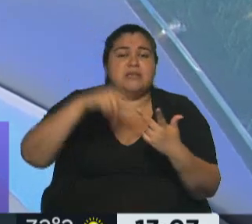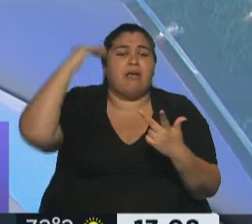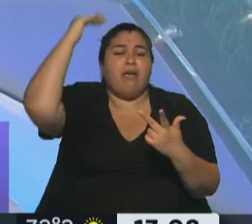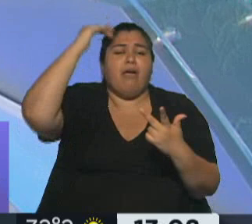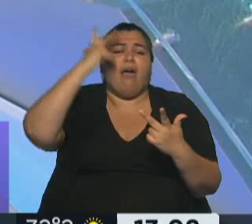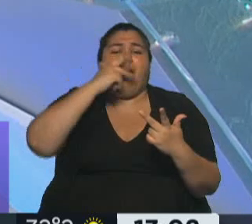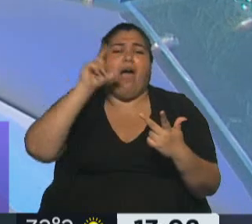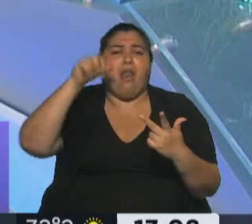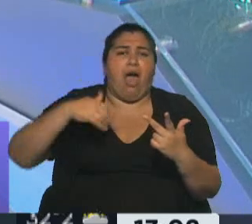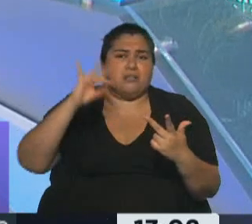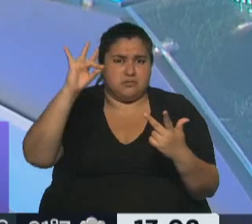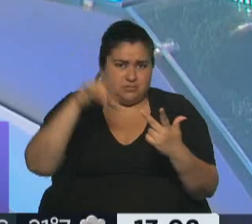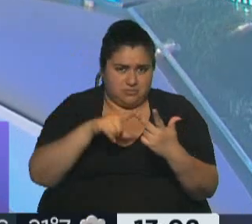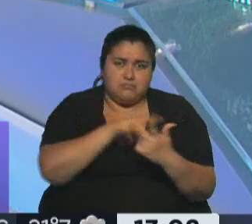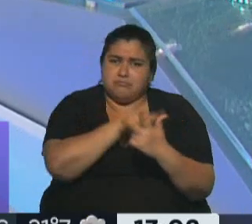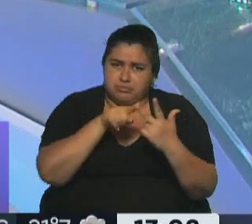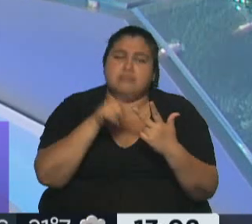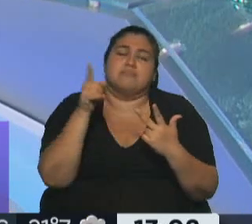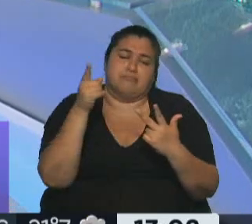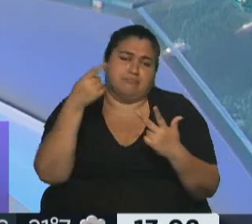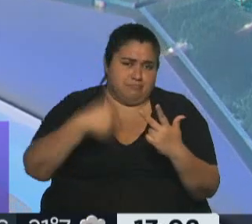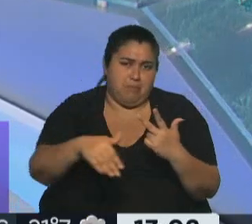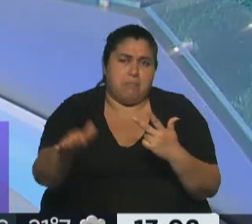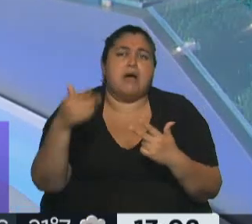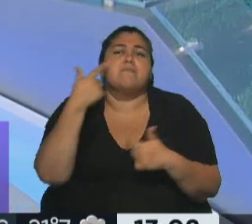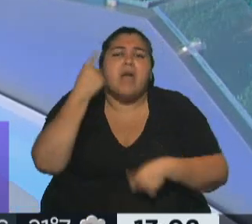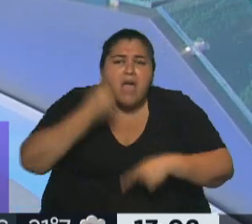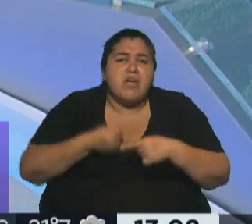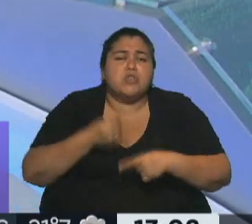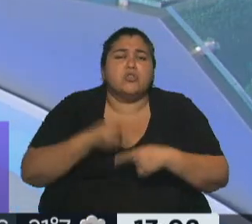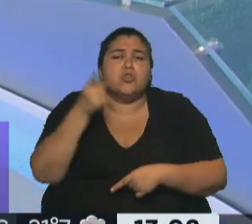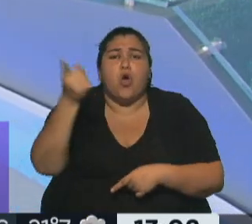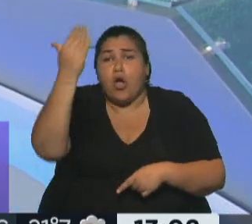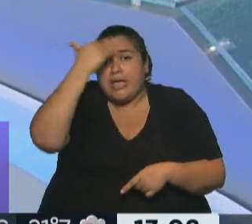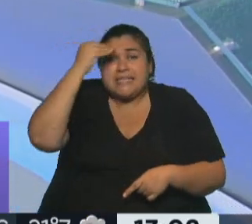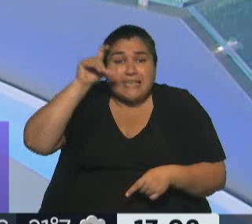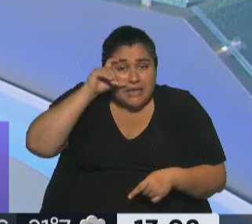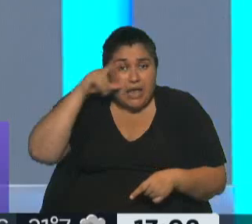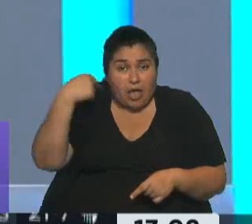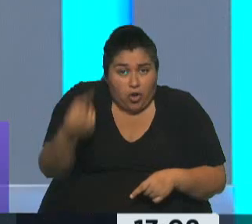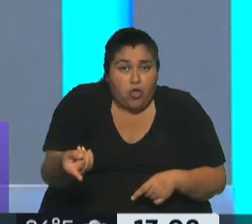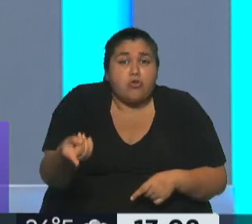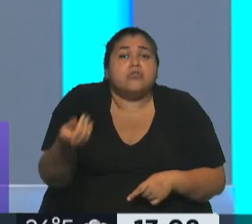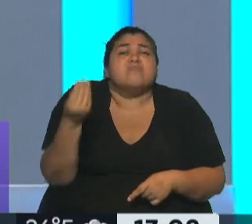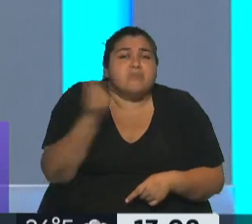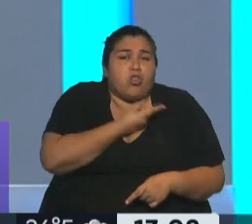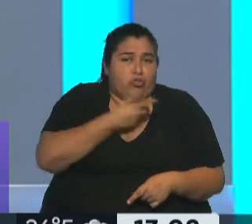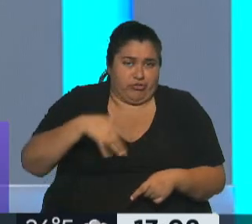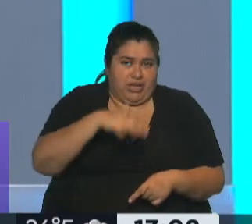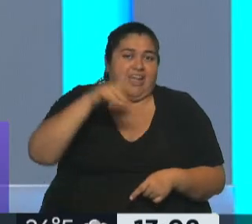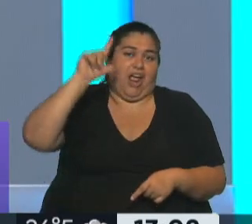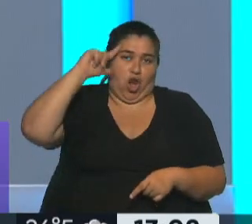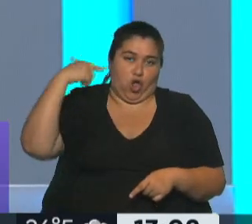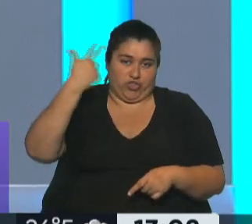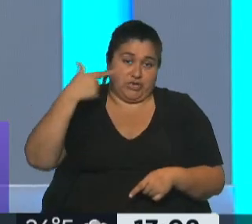tengamos en cuenta que esto se va a conocer en una ceremonia el 15 de enero en Londres Sí sí